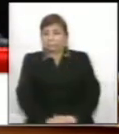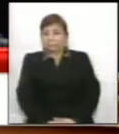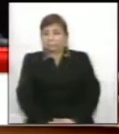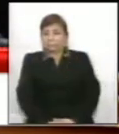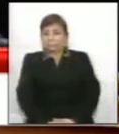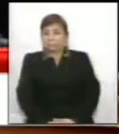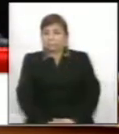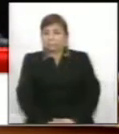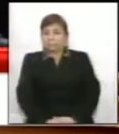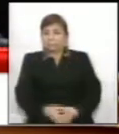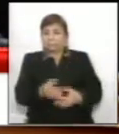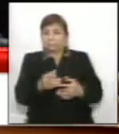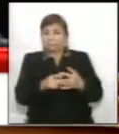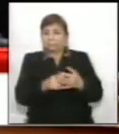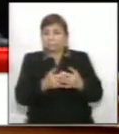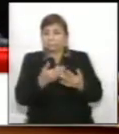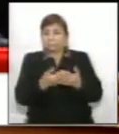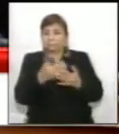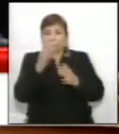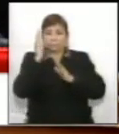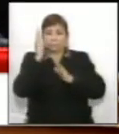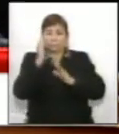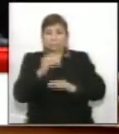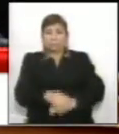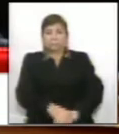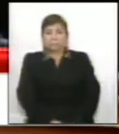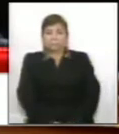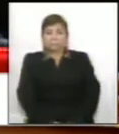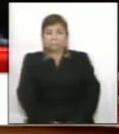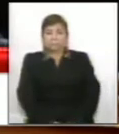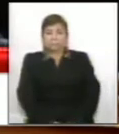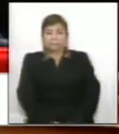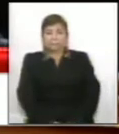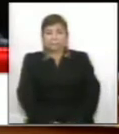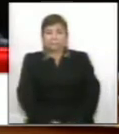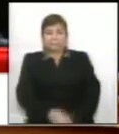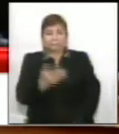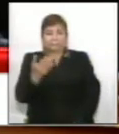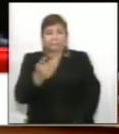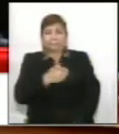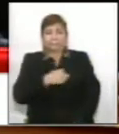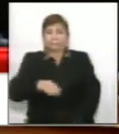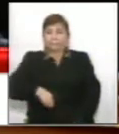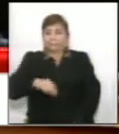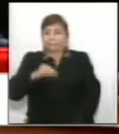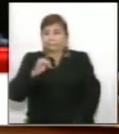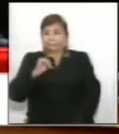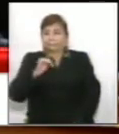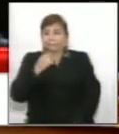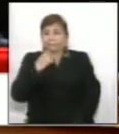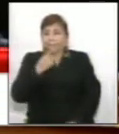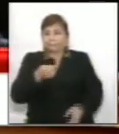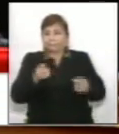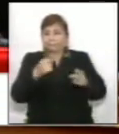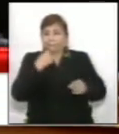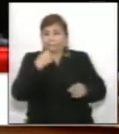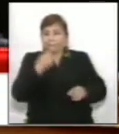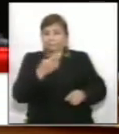Quisiera partir de lo que ha expresado el premier. Cuando dice